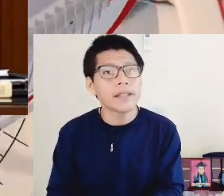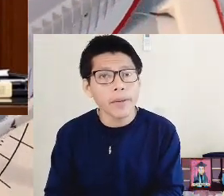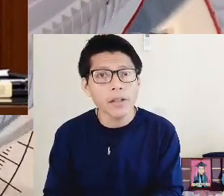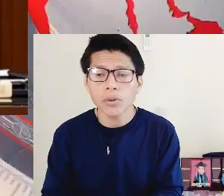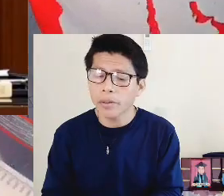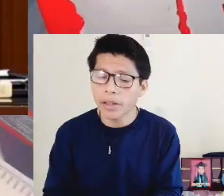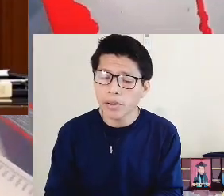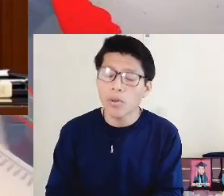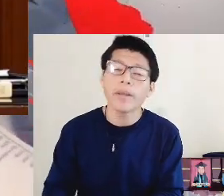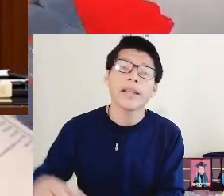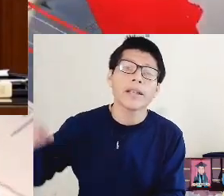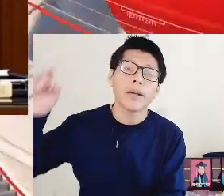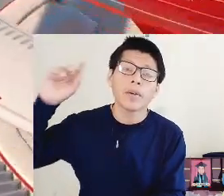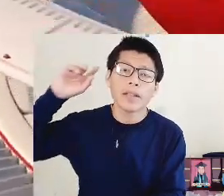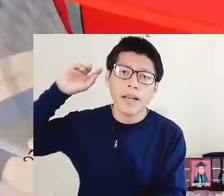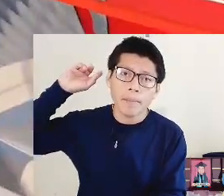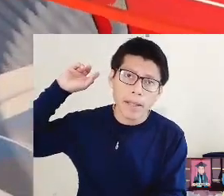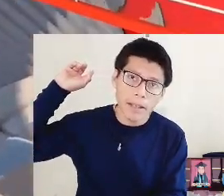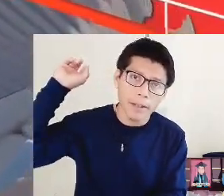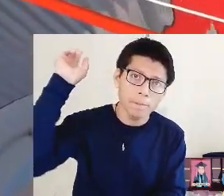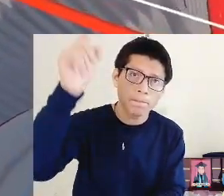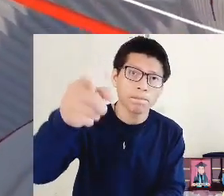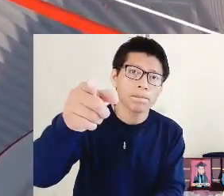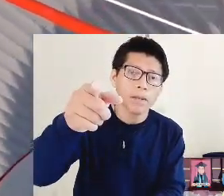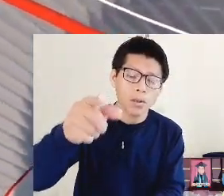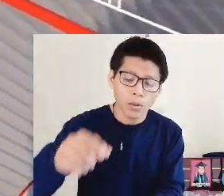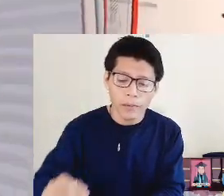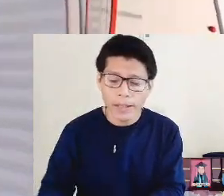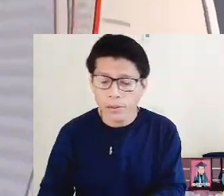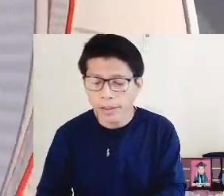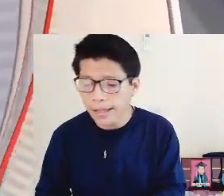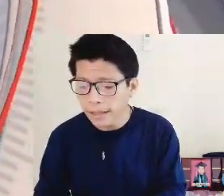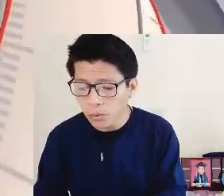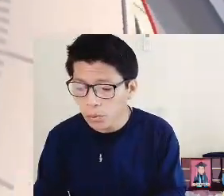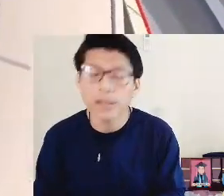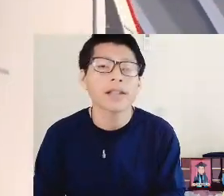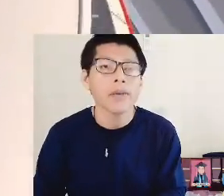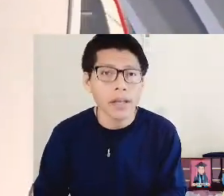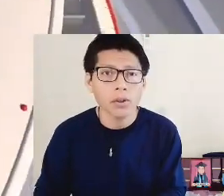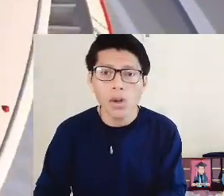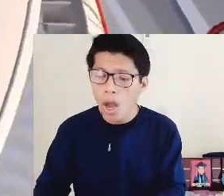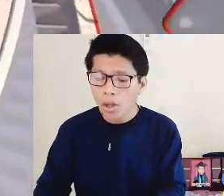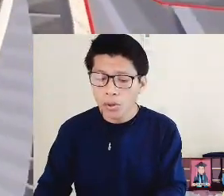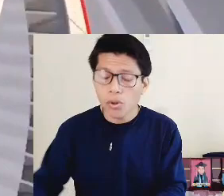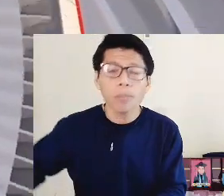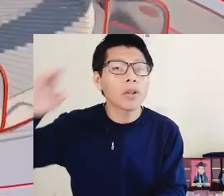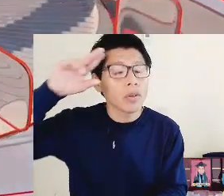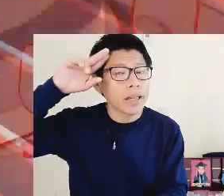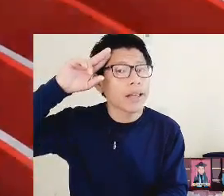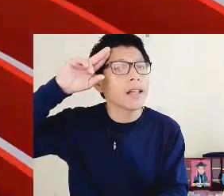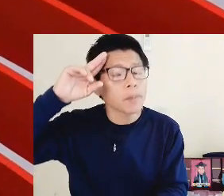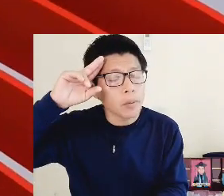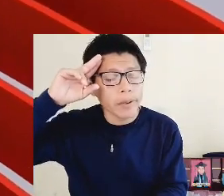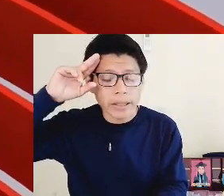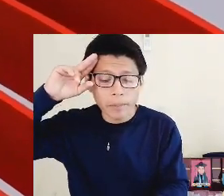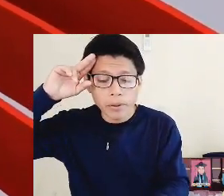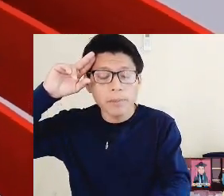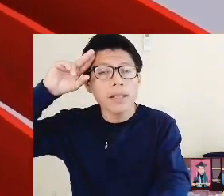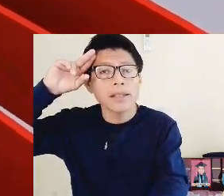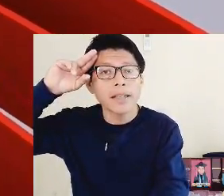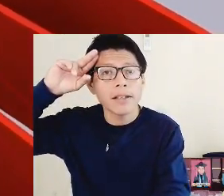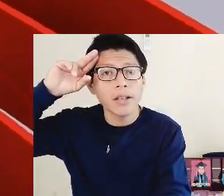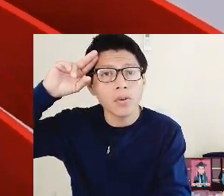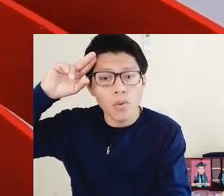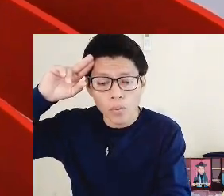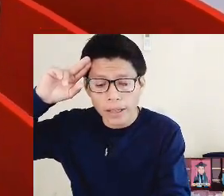Comenten y si se van a suscribir no olviden de activar lo que es la campanita de Así es ustedes ya saben quién soy yo soy opinión general espero me